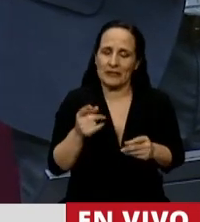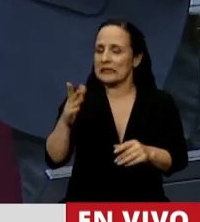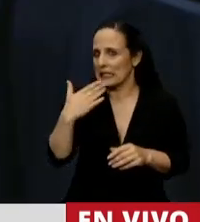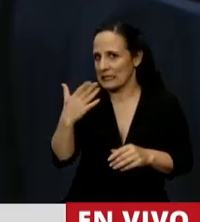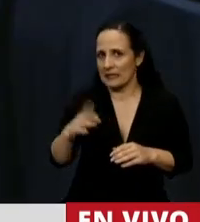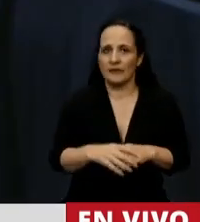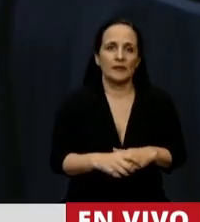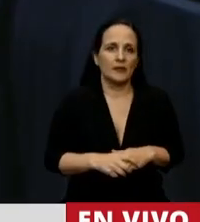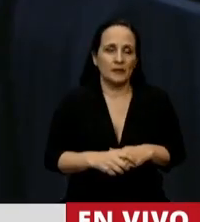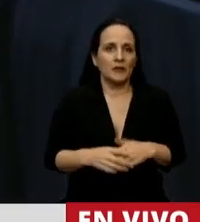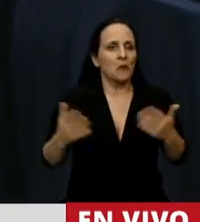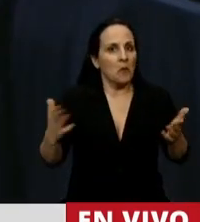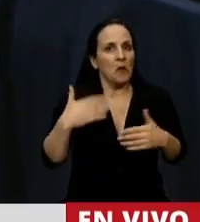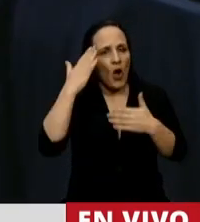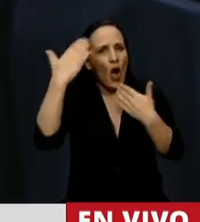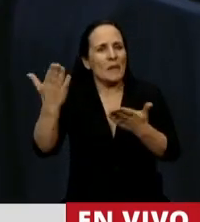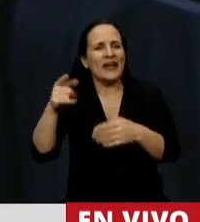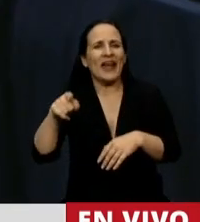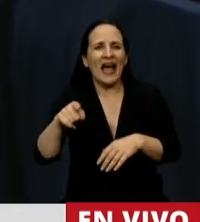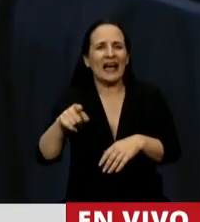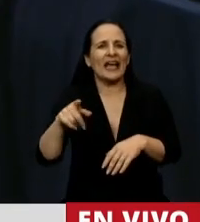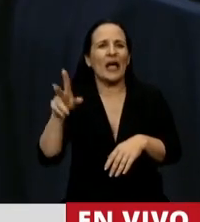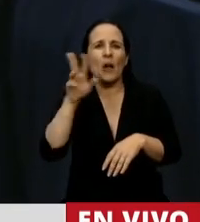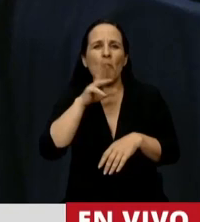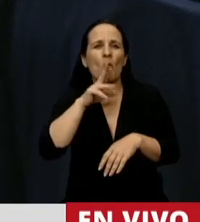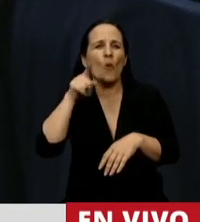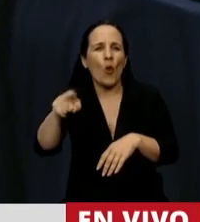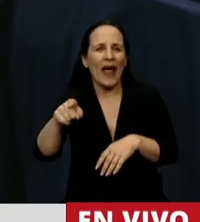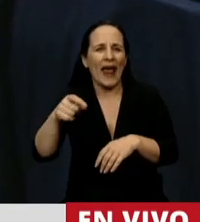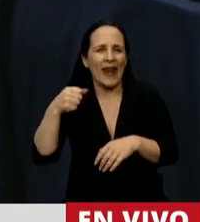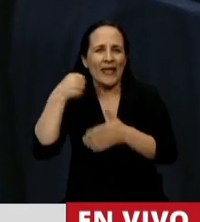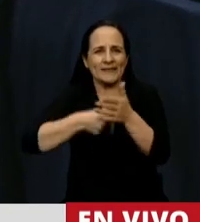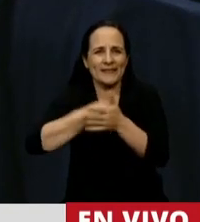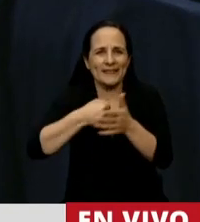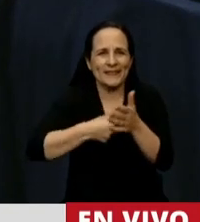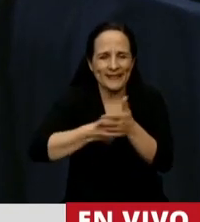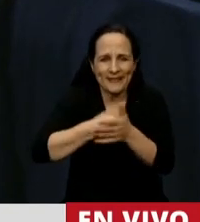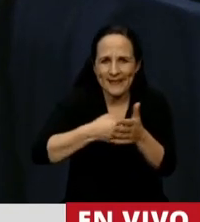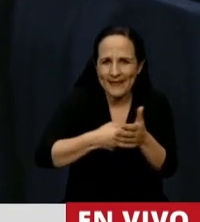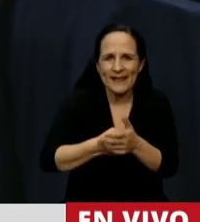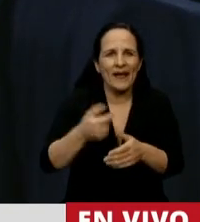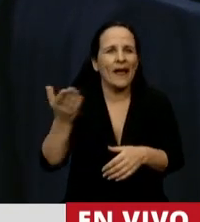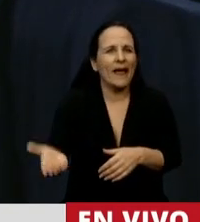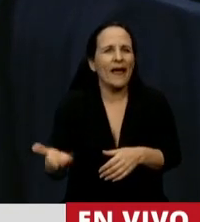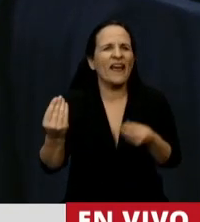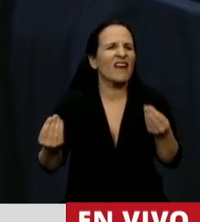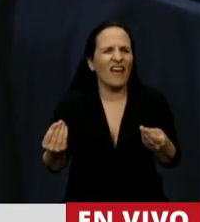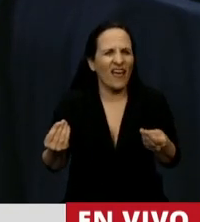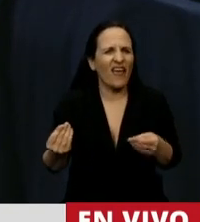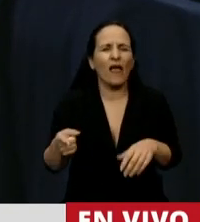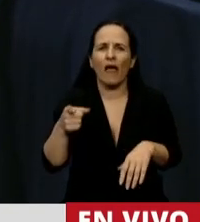señor presidente. Homenajear a las mujeres guerreras de mi pueblo, homenajear a las mujeres guerreras que